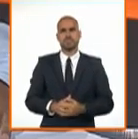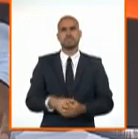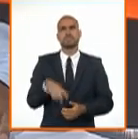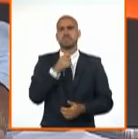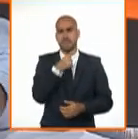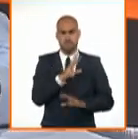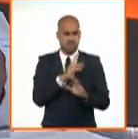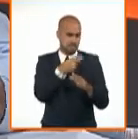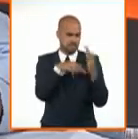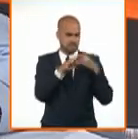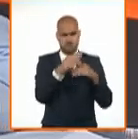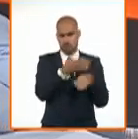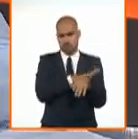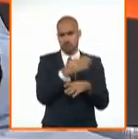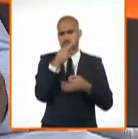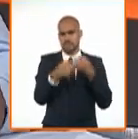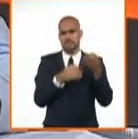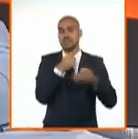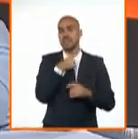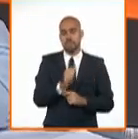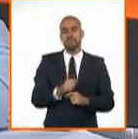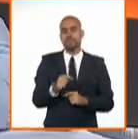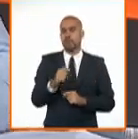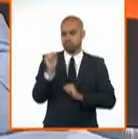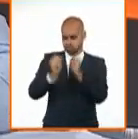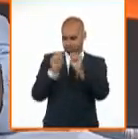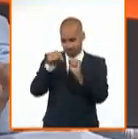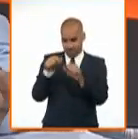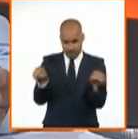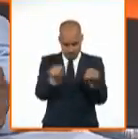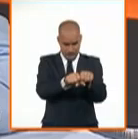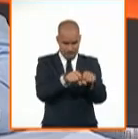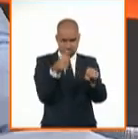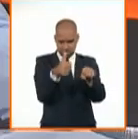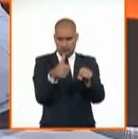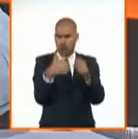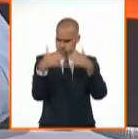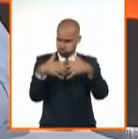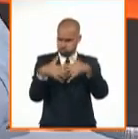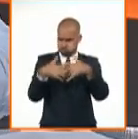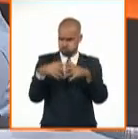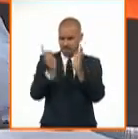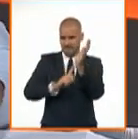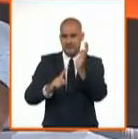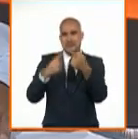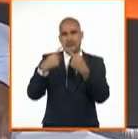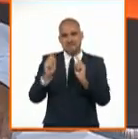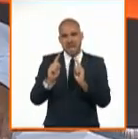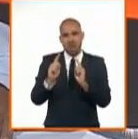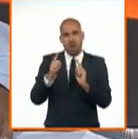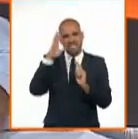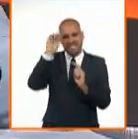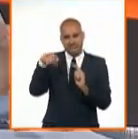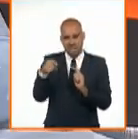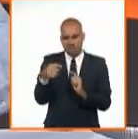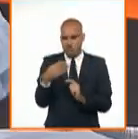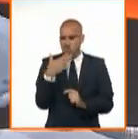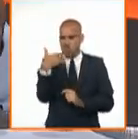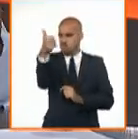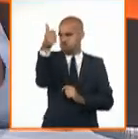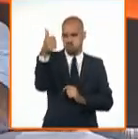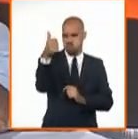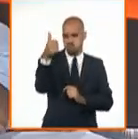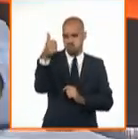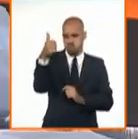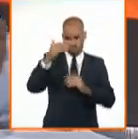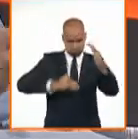explicó que este bloque está sincronizado está en línea está generando electricidad pero no alcanza la potencia esa potencia ideal o esa